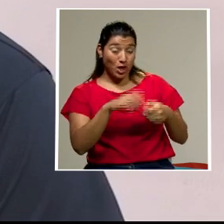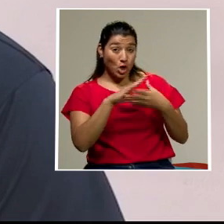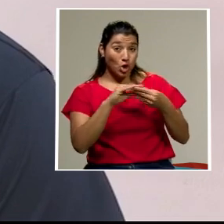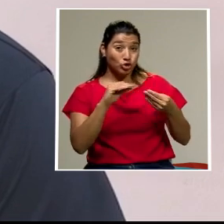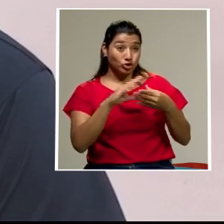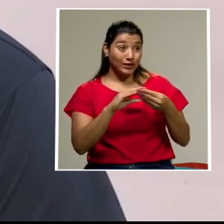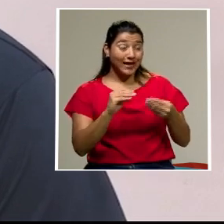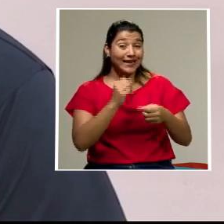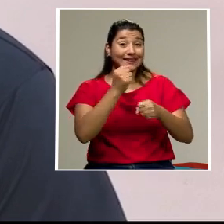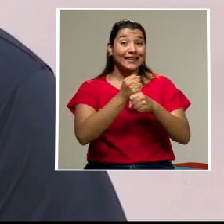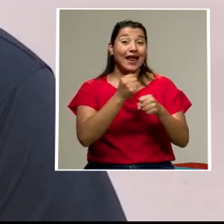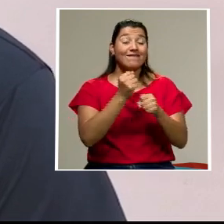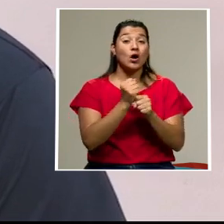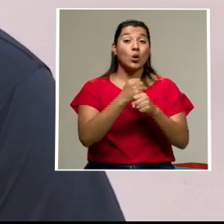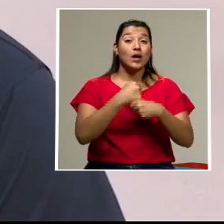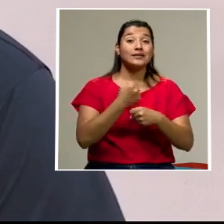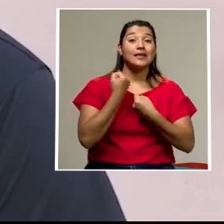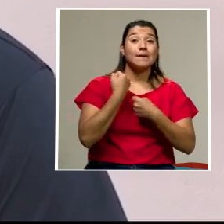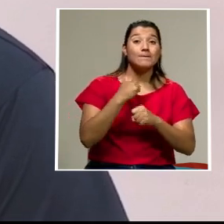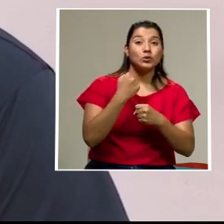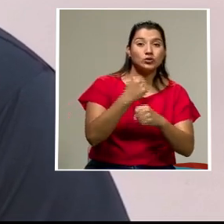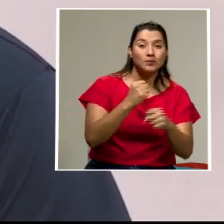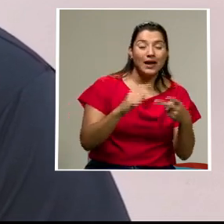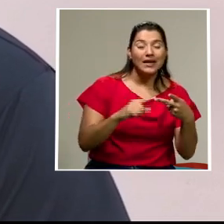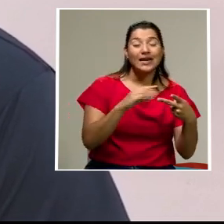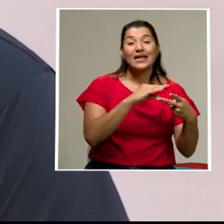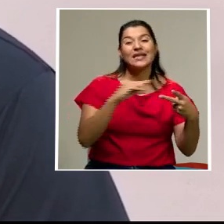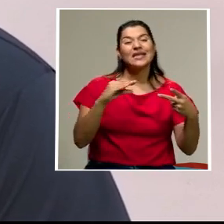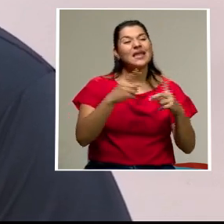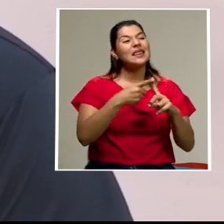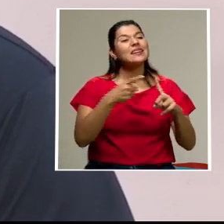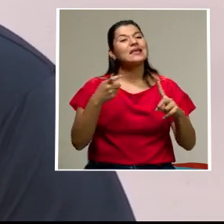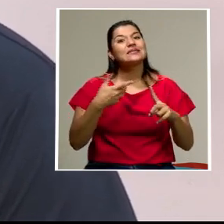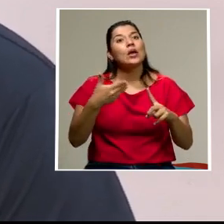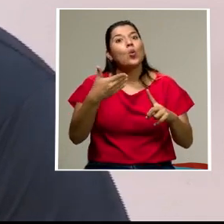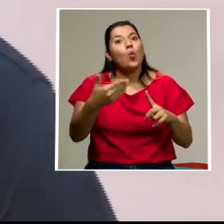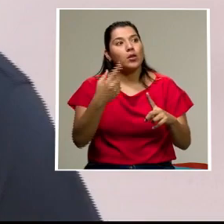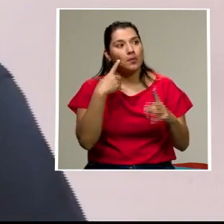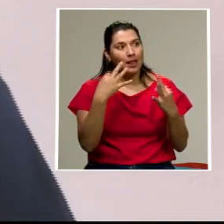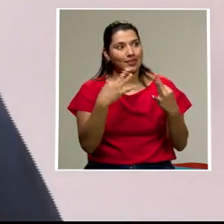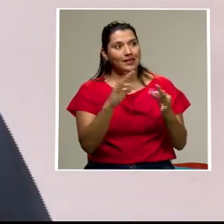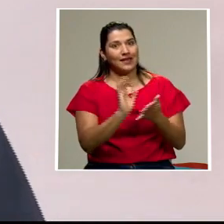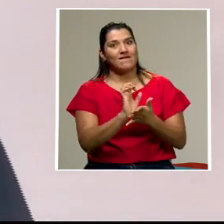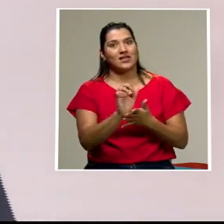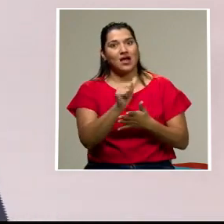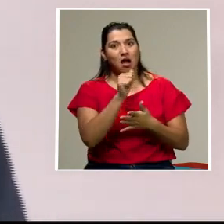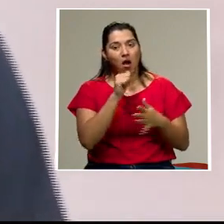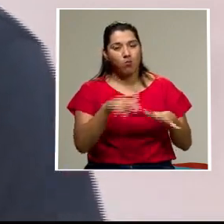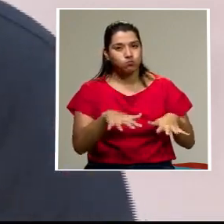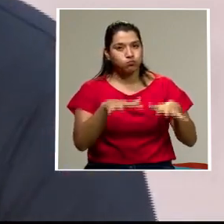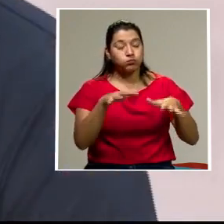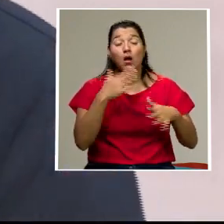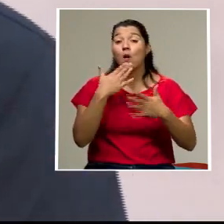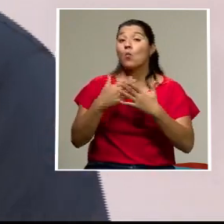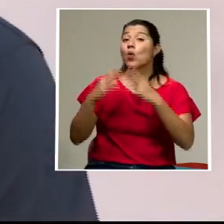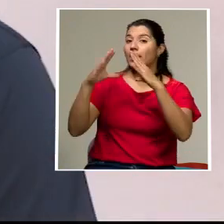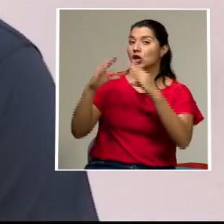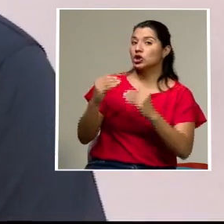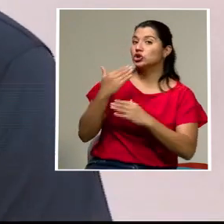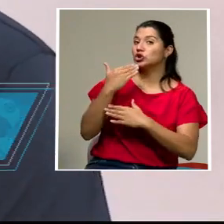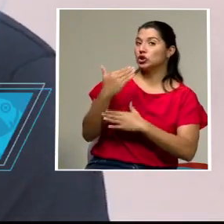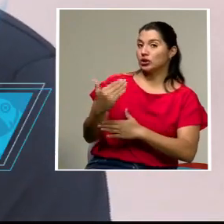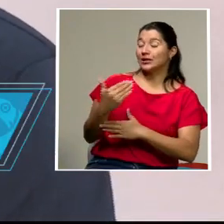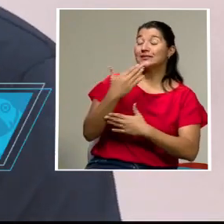la municipalidad y desde cuándo también para tratar de mitigar estos hechos que se dan. Buenas noches. Muy buenas noches, muchas gracias. Bueno, la red pluvial